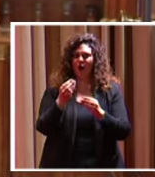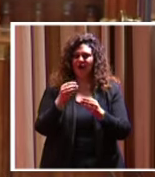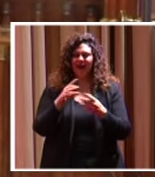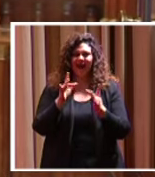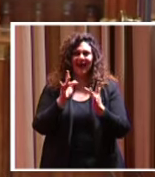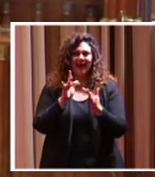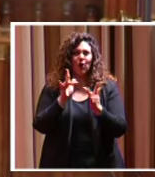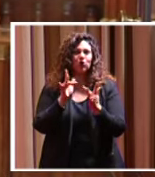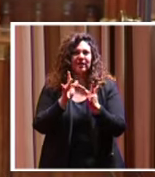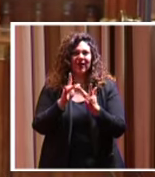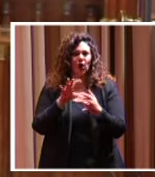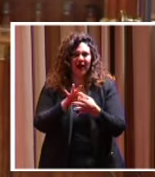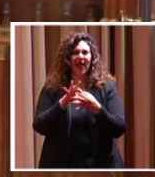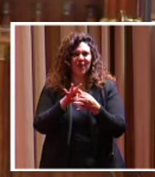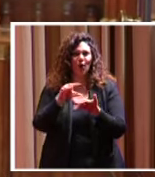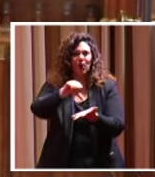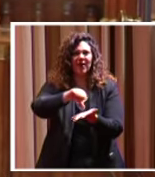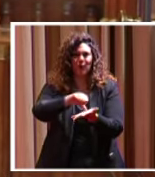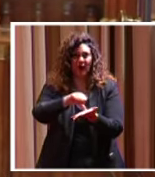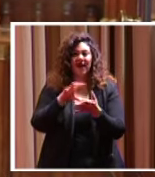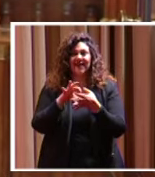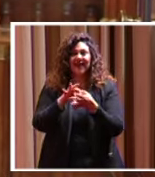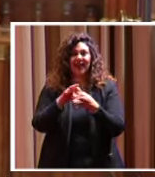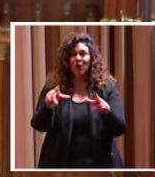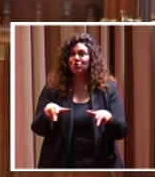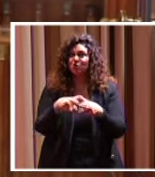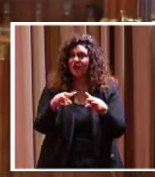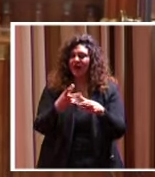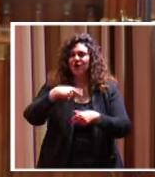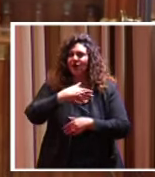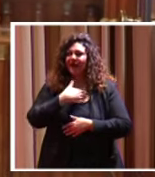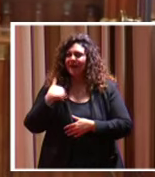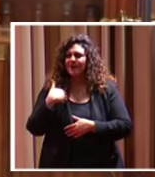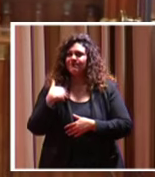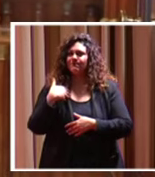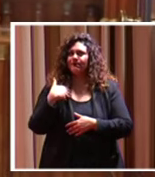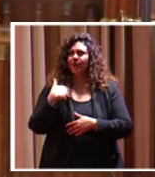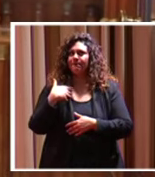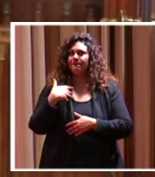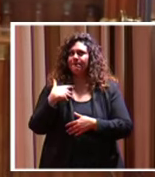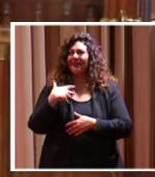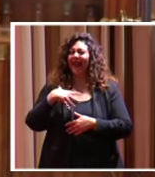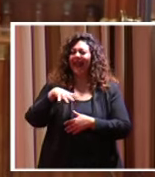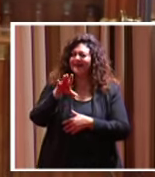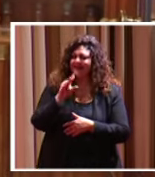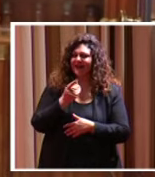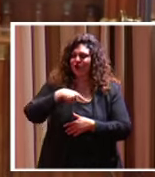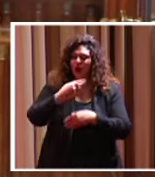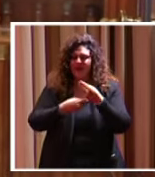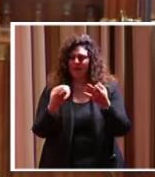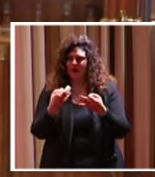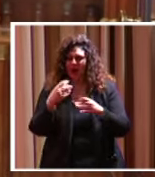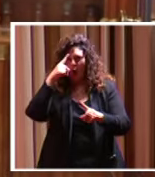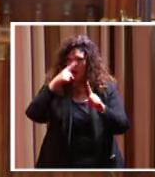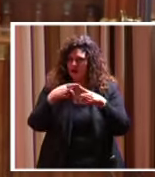ciudad. Nos íbamos relacionando con una sociedad a la que le queríamos explicar, que entendieran qué hacíamos, para